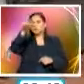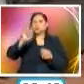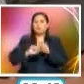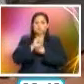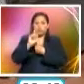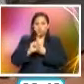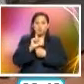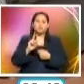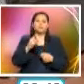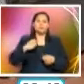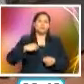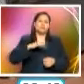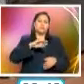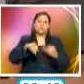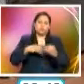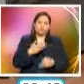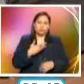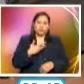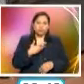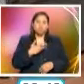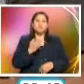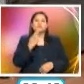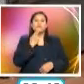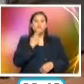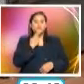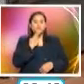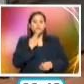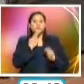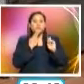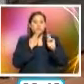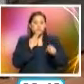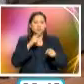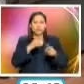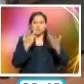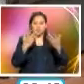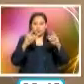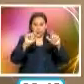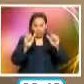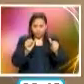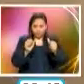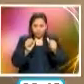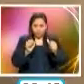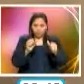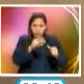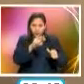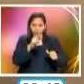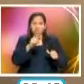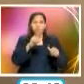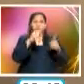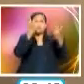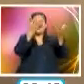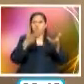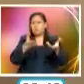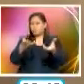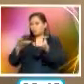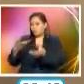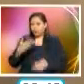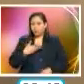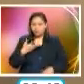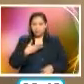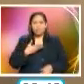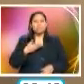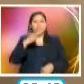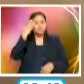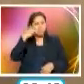por ahí nos aquejan utilizando todas estas artesanías que vemos en la calle. Estoy seguro que muchos de